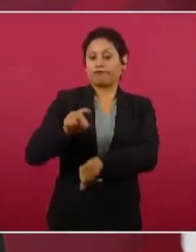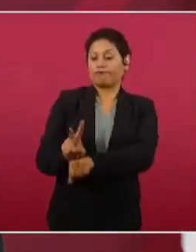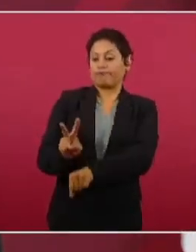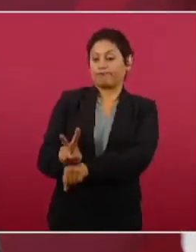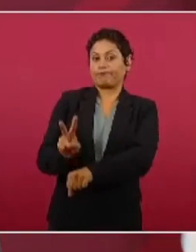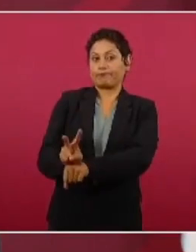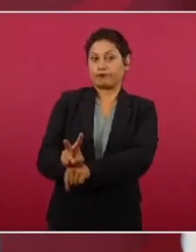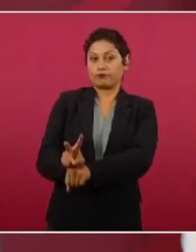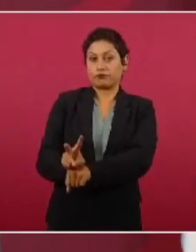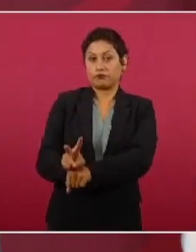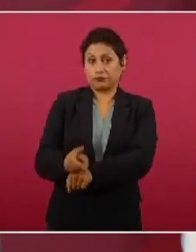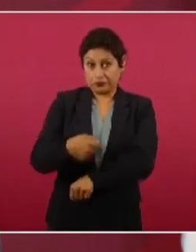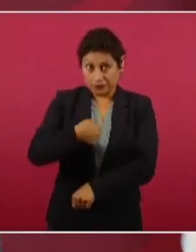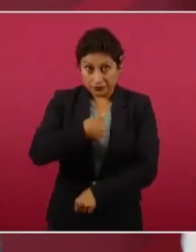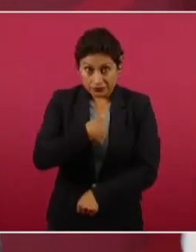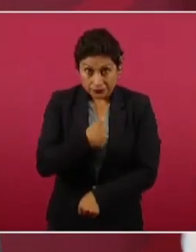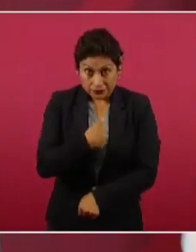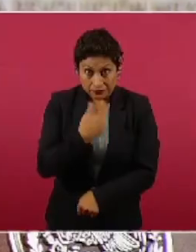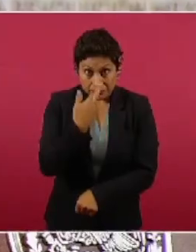mío.